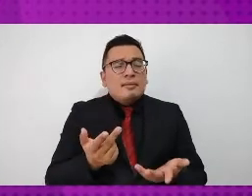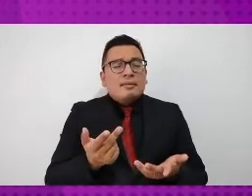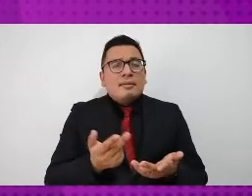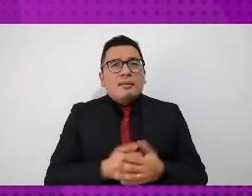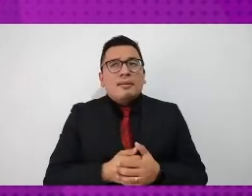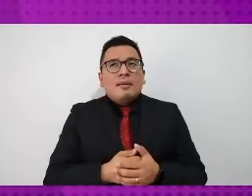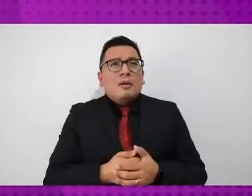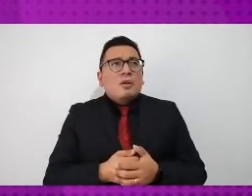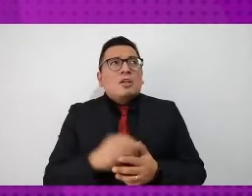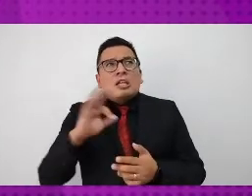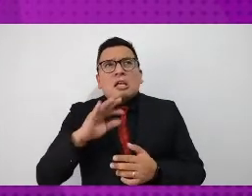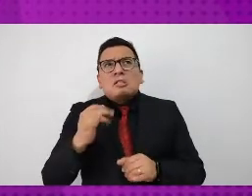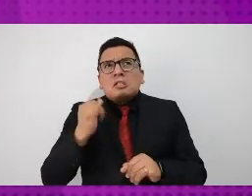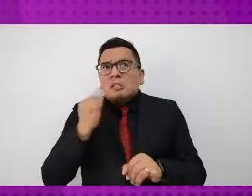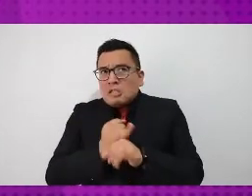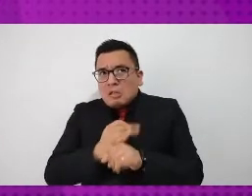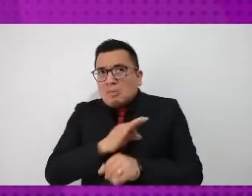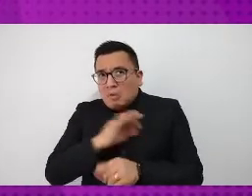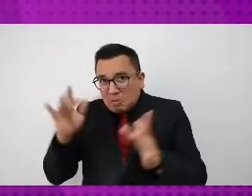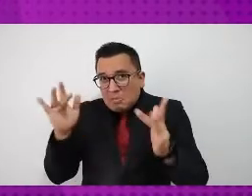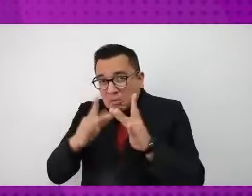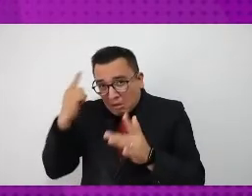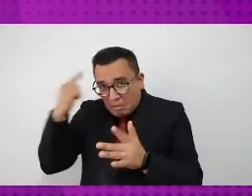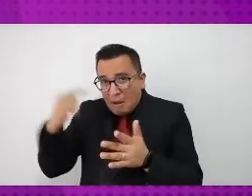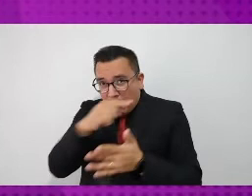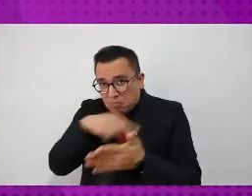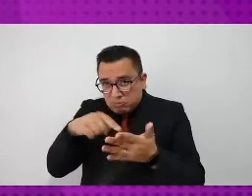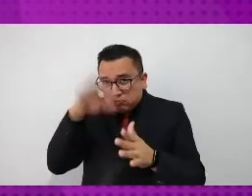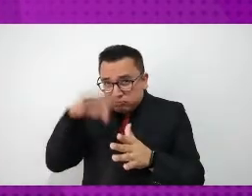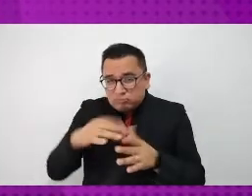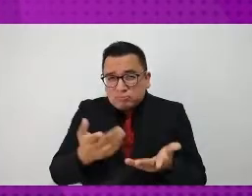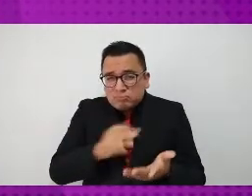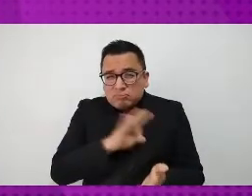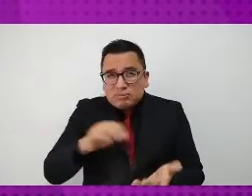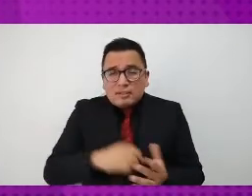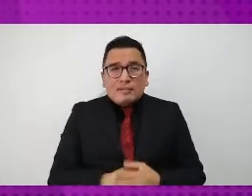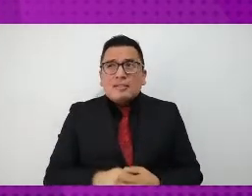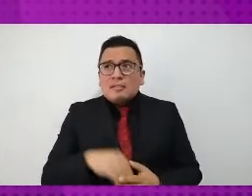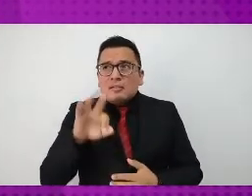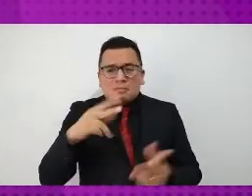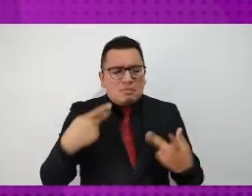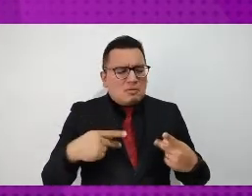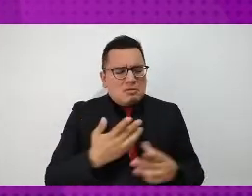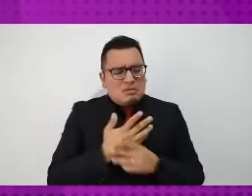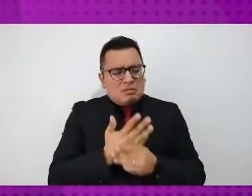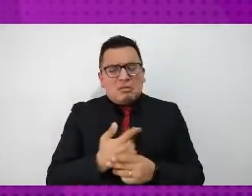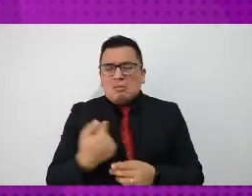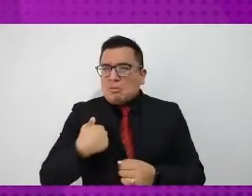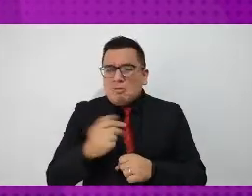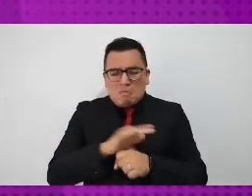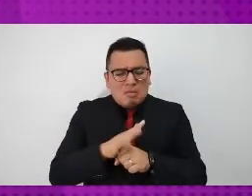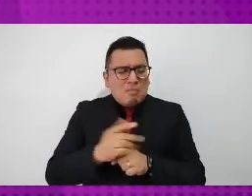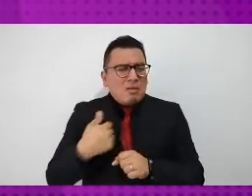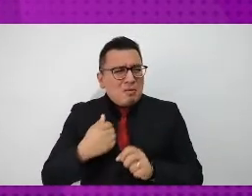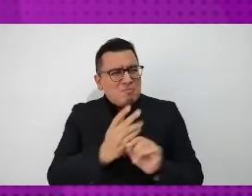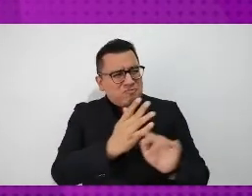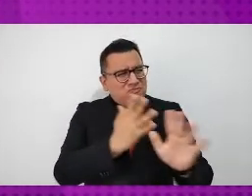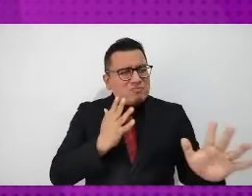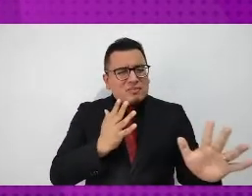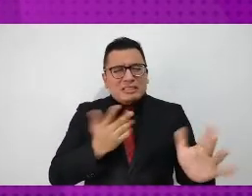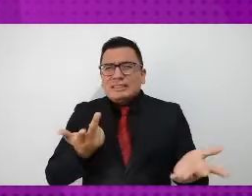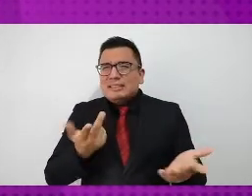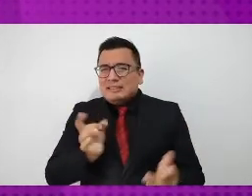electrónico por internet a la gente porque no podemos votar ahorita en la pandemia yo tengo miedo de formarme